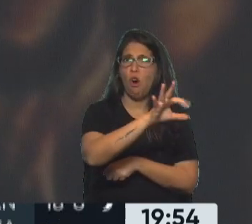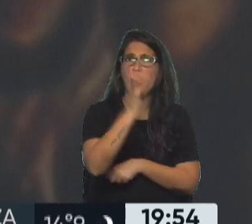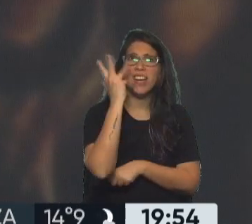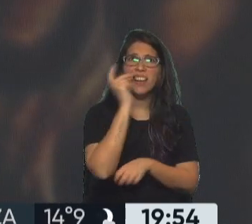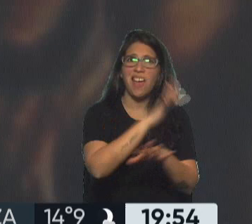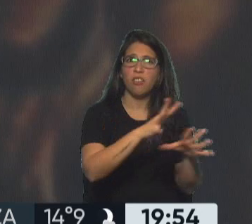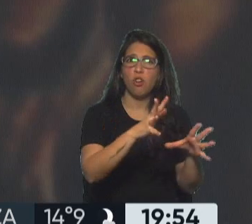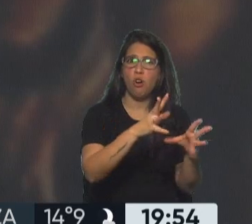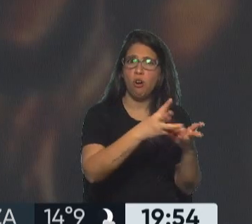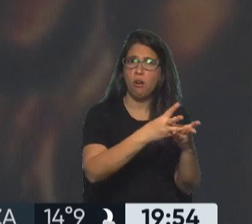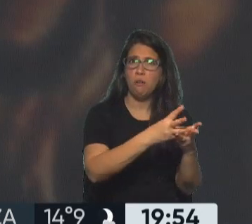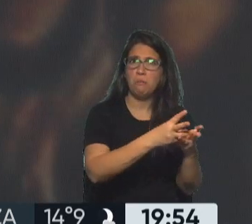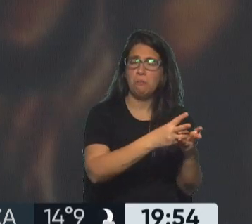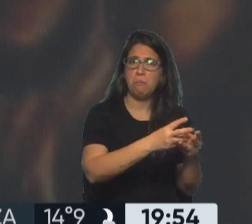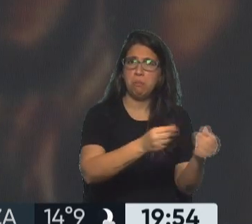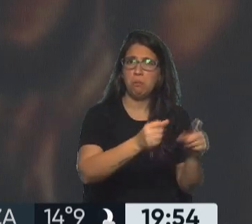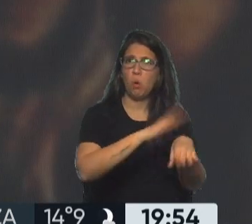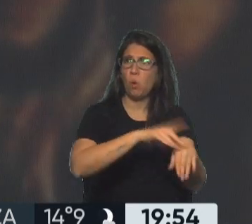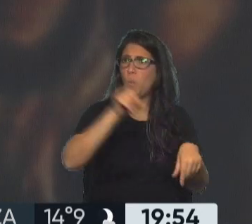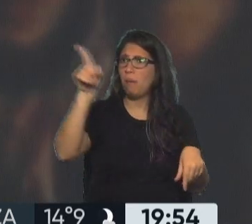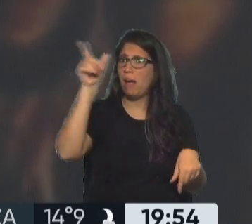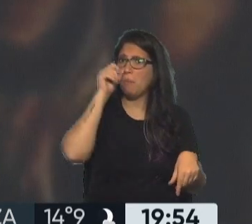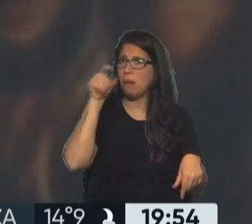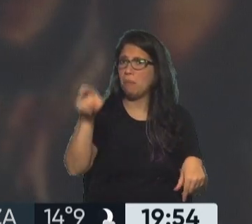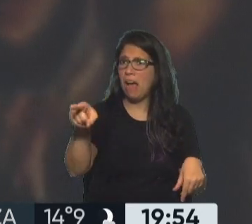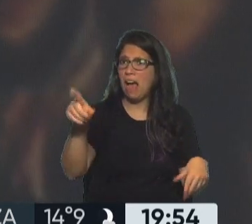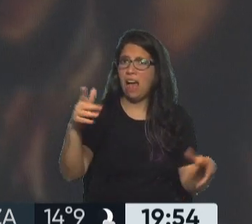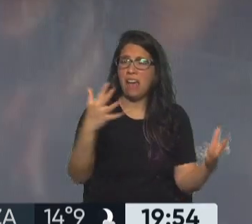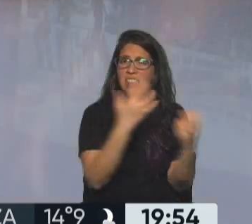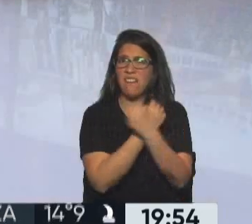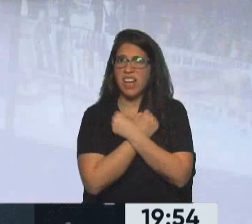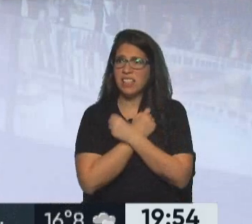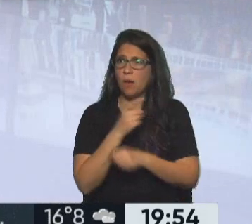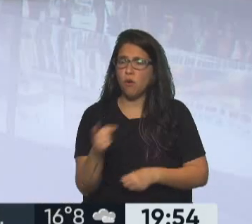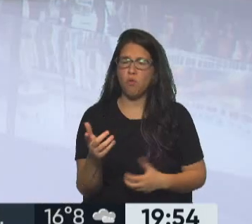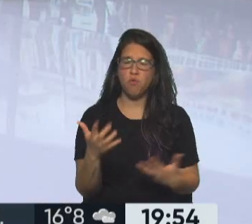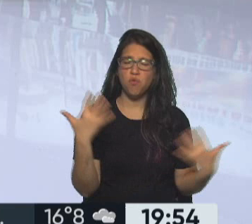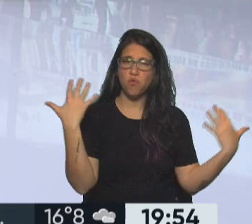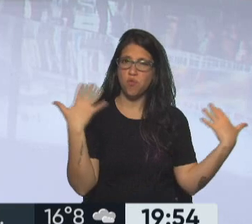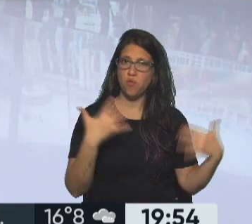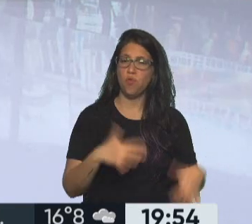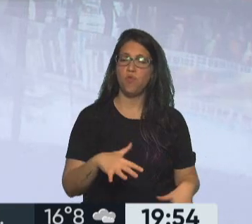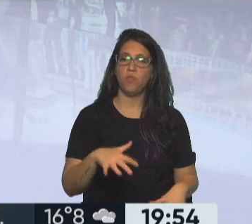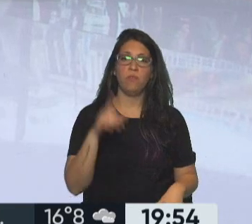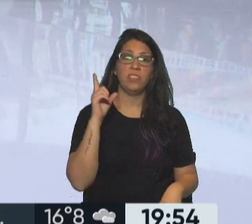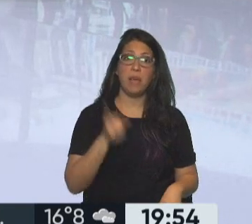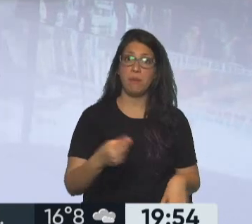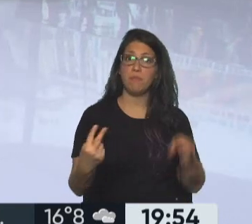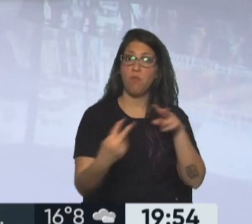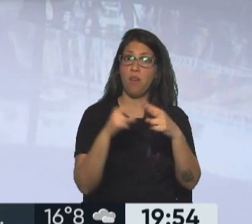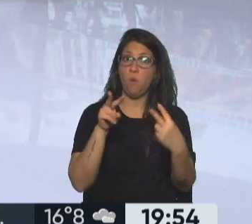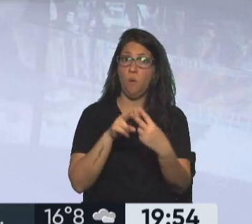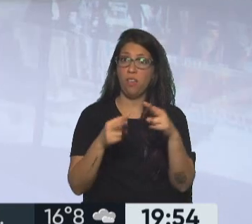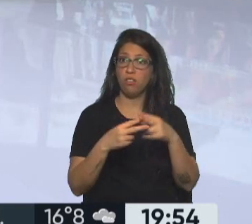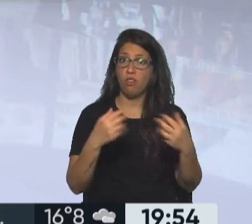nieto perdió en manos de aquel hombre. Tremendo. Es tremendo. Y también ubicamos en estos encuentros que se